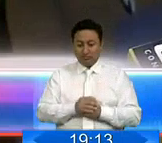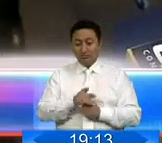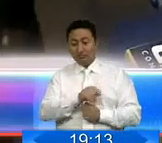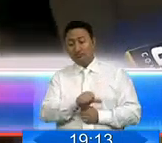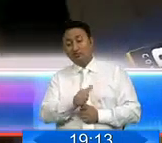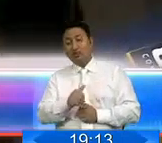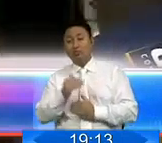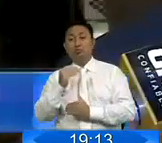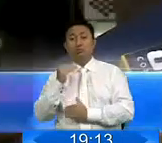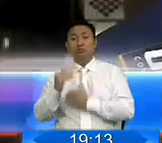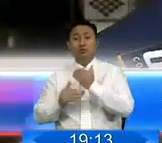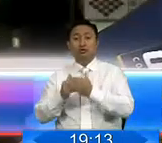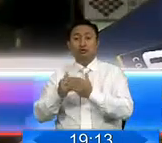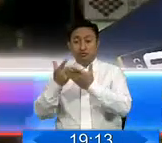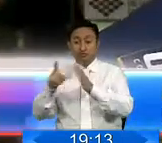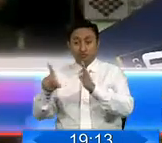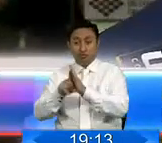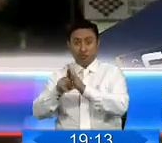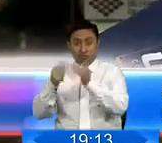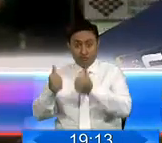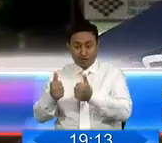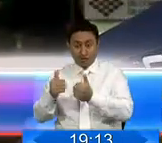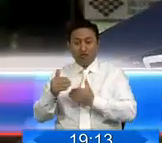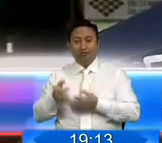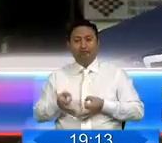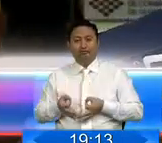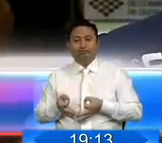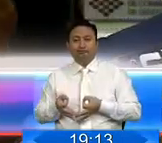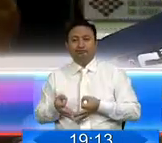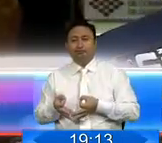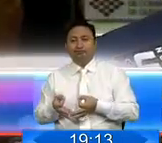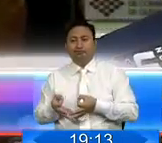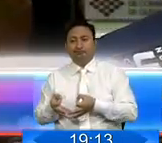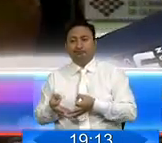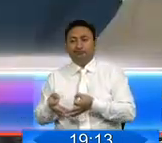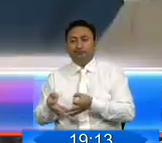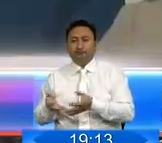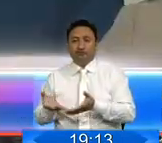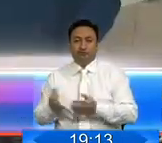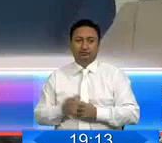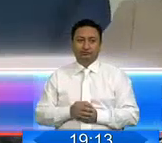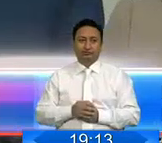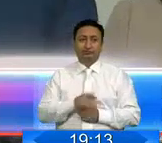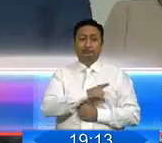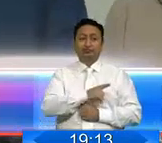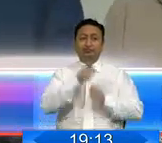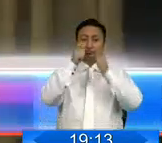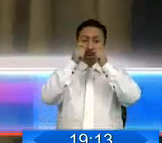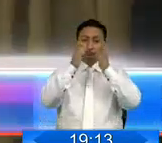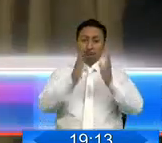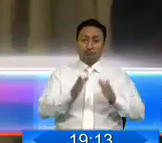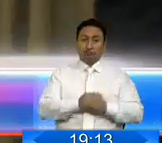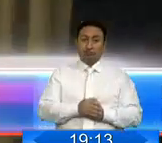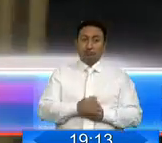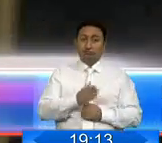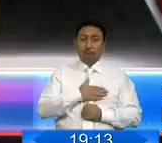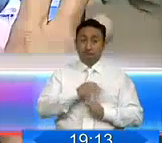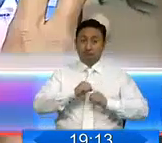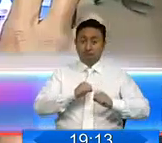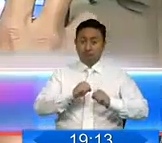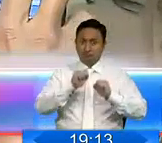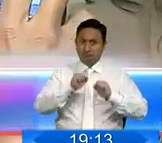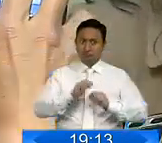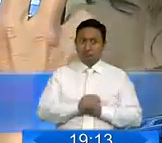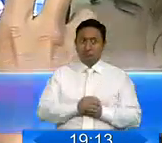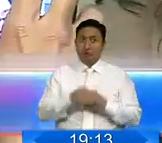procesos, en cambio, legítimos, planteados por autoridades en funciones. La fiscal Ruth Palacios defiende su accionar.